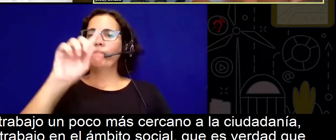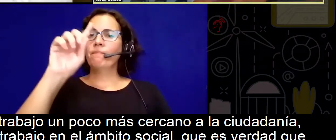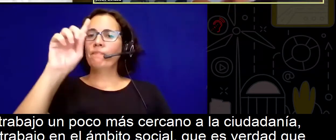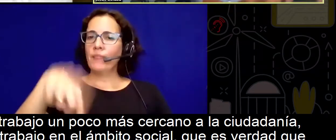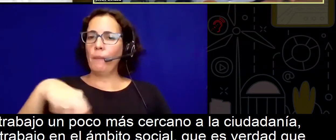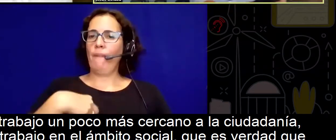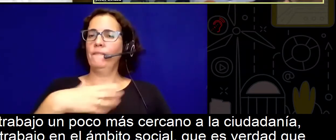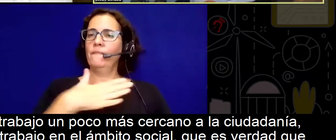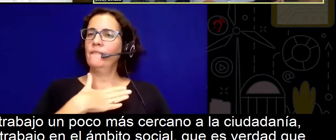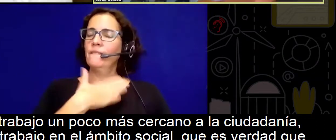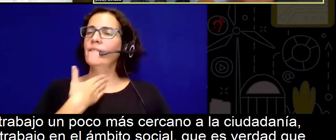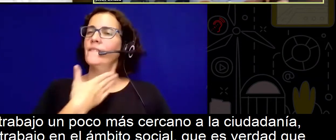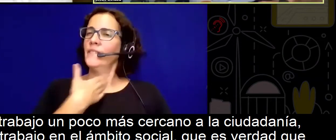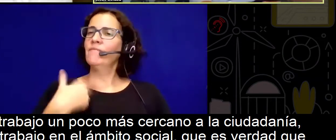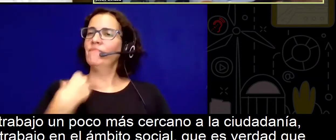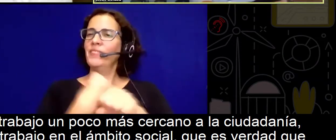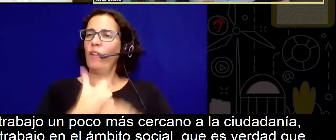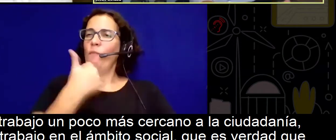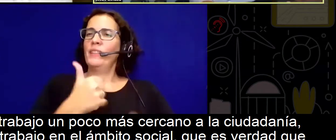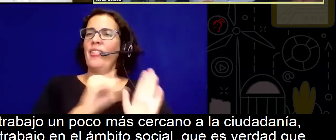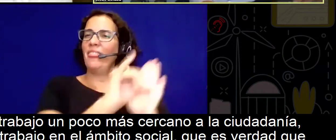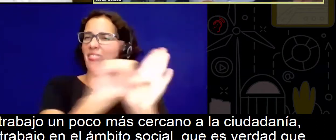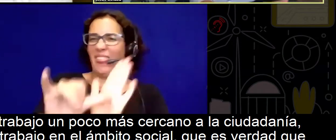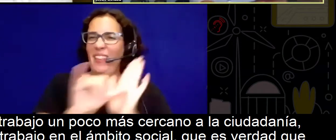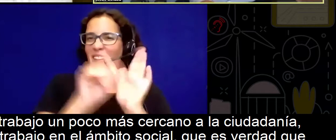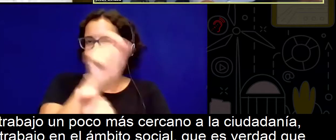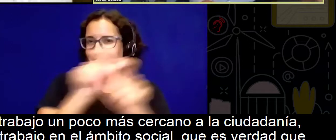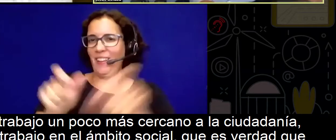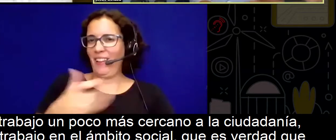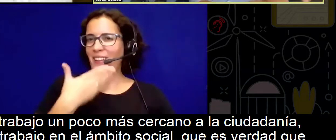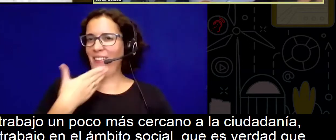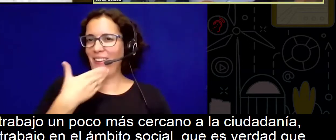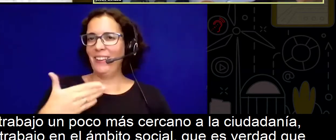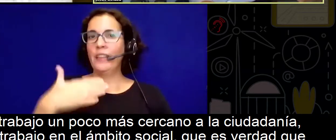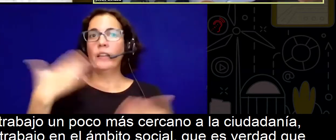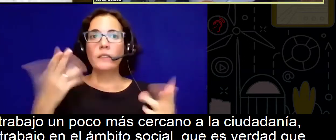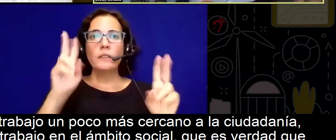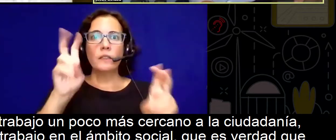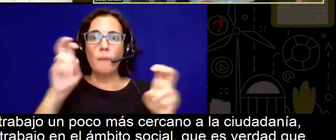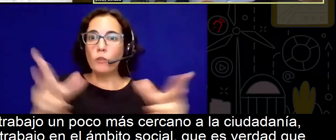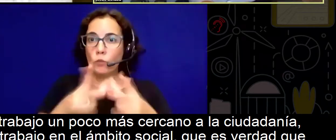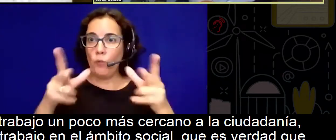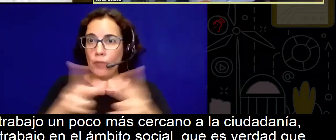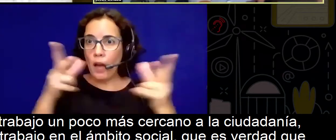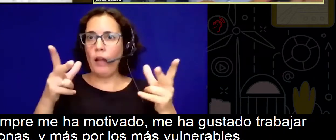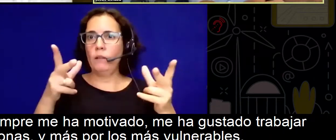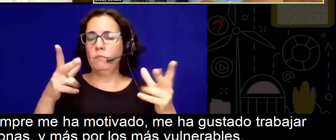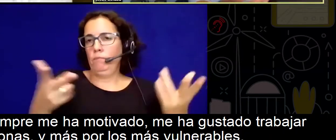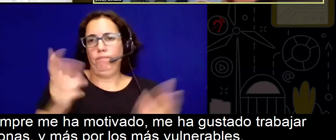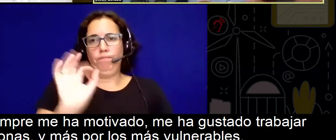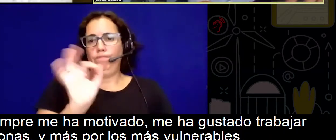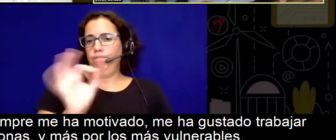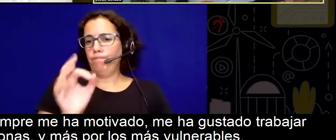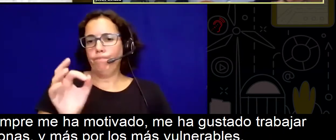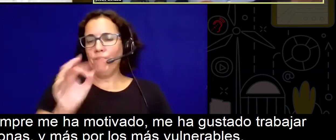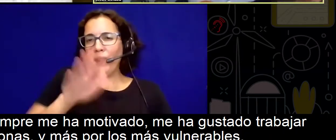pareció un trabajo un poco más cercano a la ciudadanía, ¿no? Y si encima era un trabajo en el ámbito social, Jesús, que es verdad que, bueno, pues desde pequeño